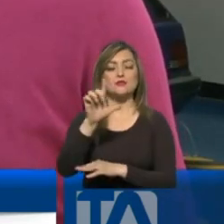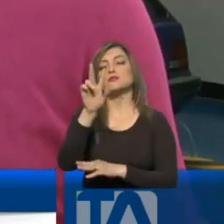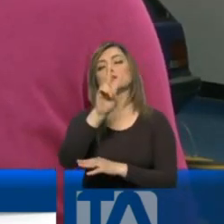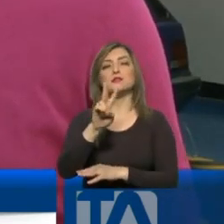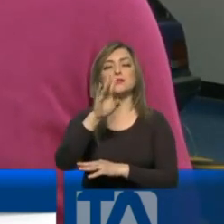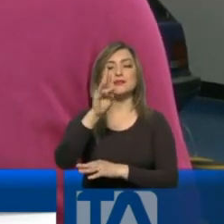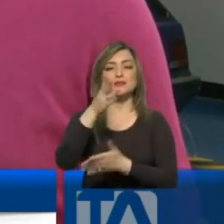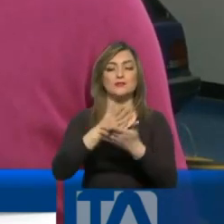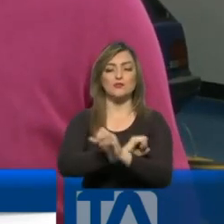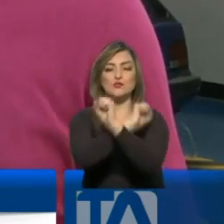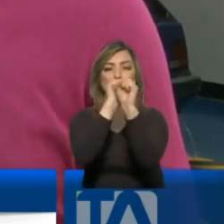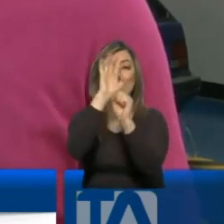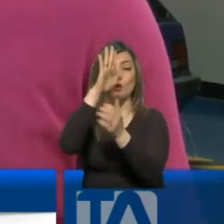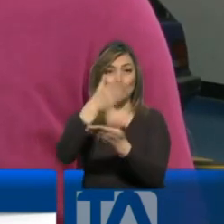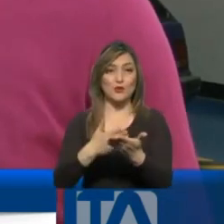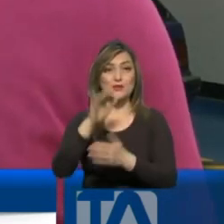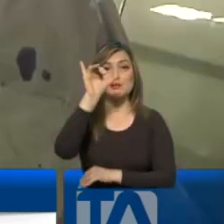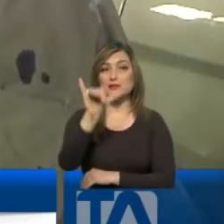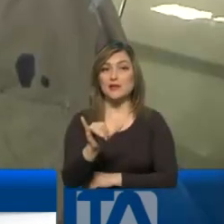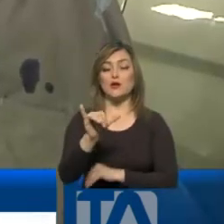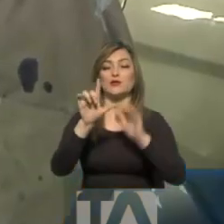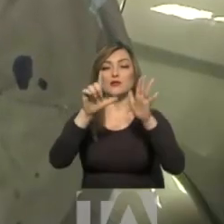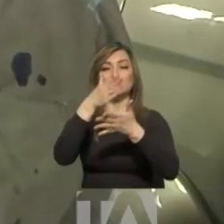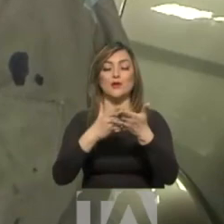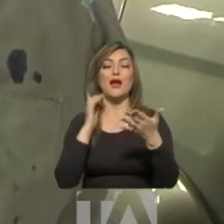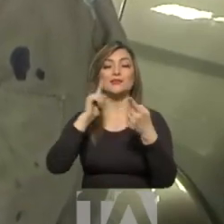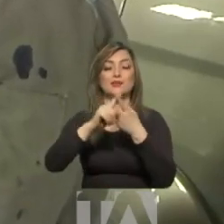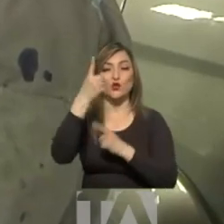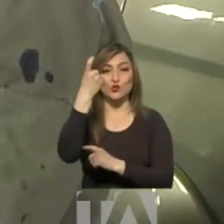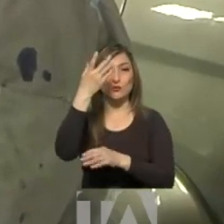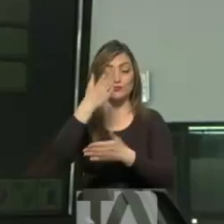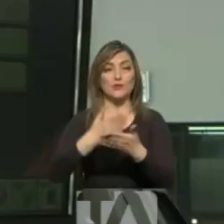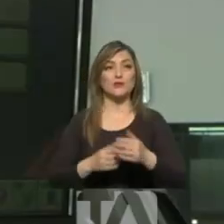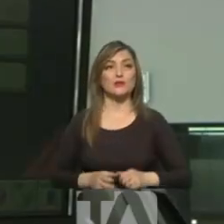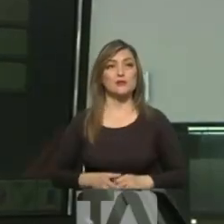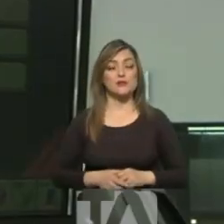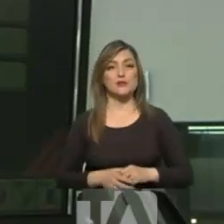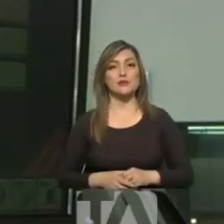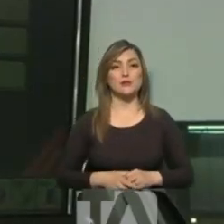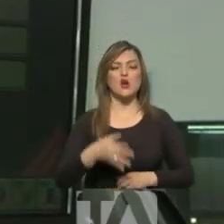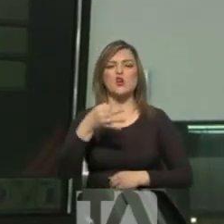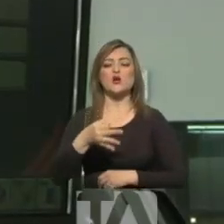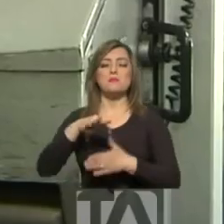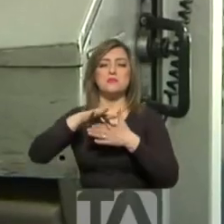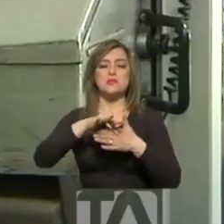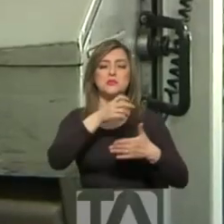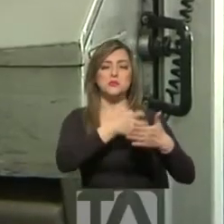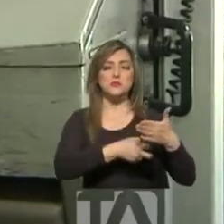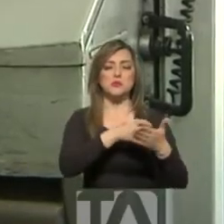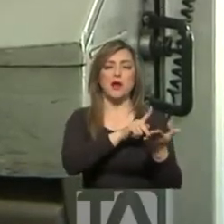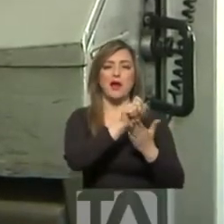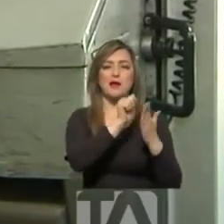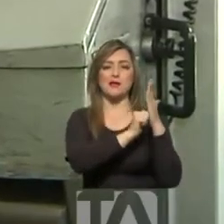a 4:30 y los sábados de 7:30 a 11:30. Para cumplir con la revisión, debe primero cancelar los valores pendientes de la